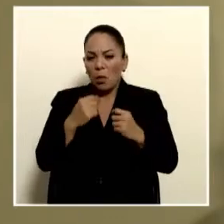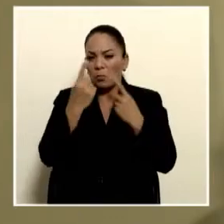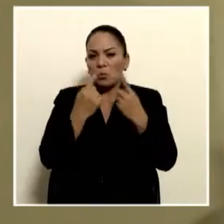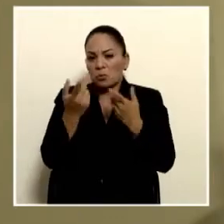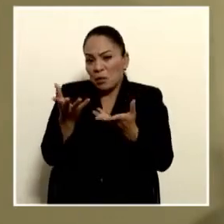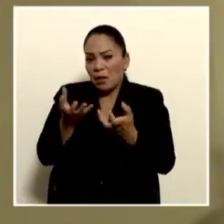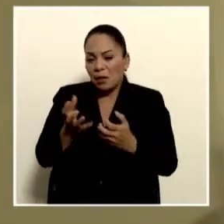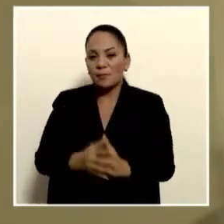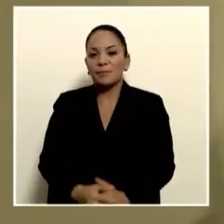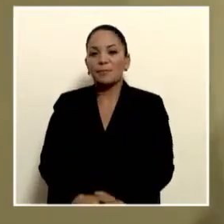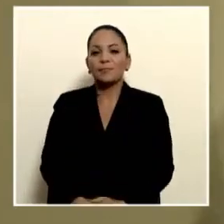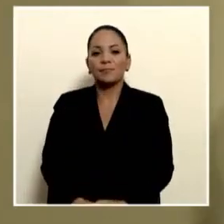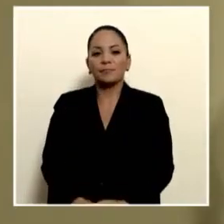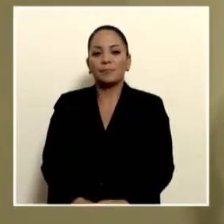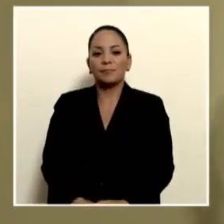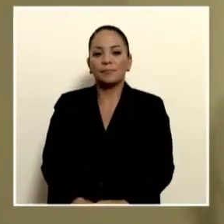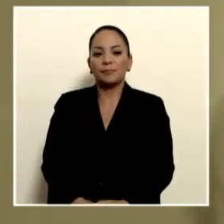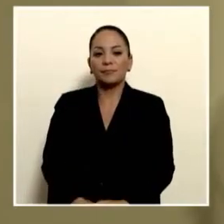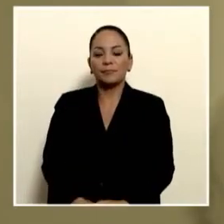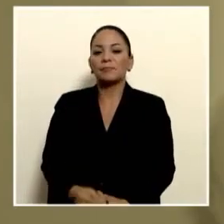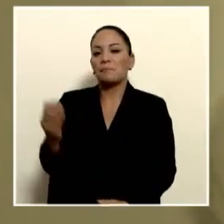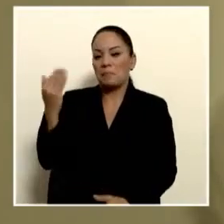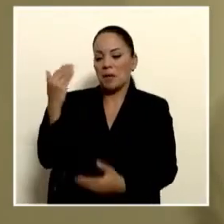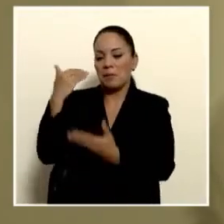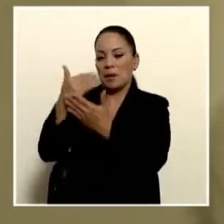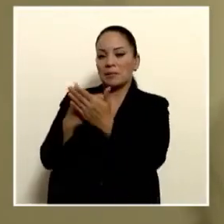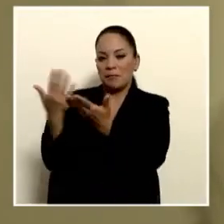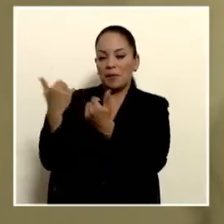quiere. Bueno, venga usted con la lista.